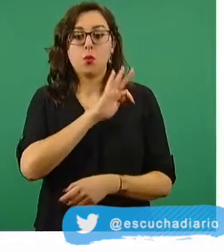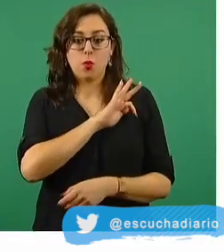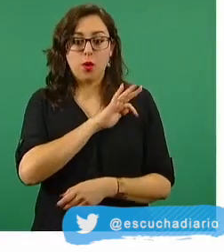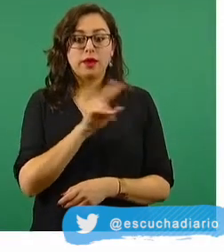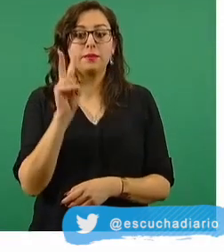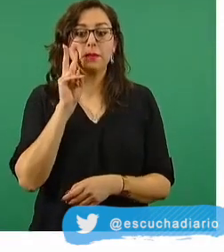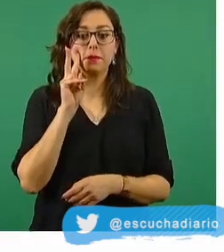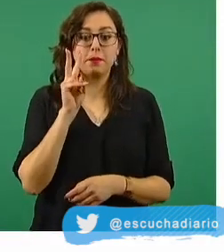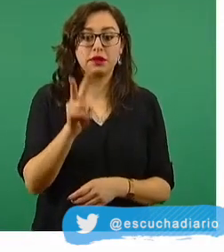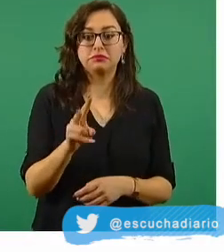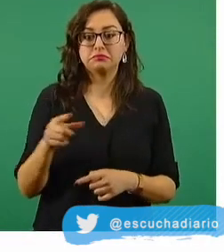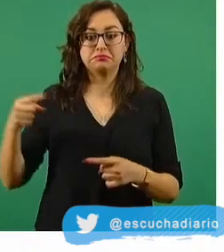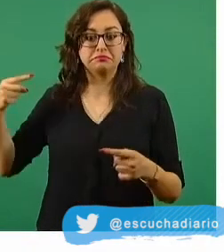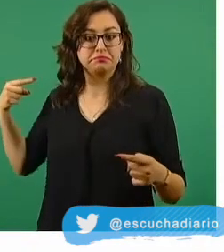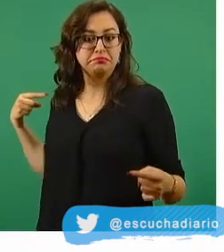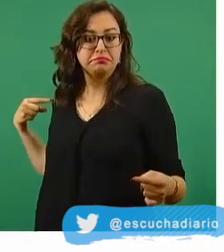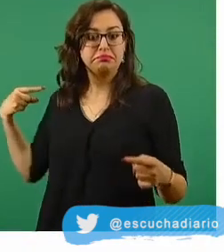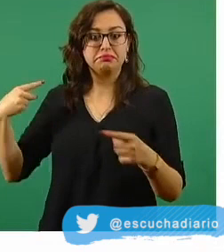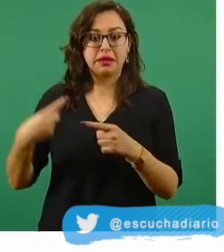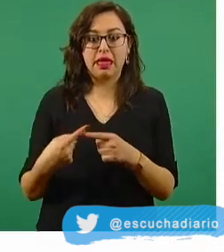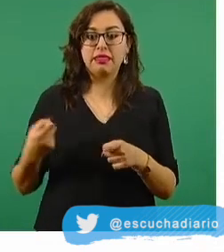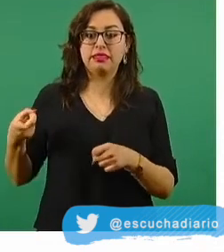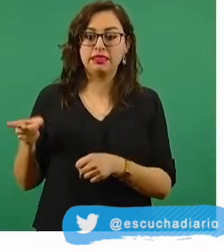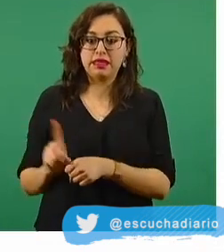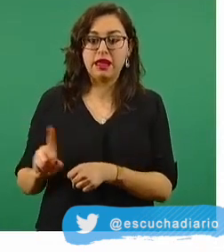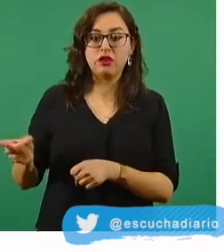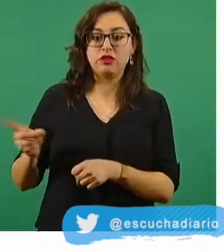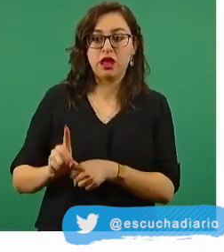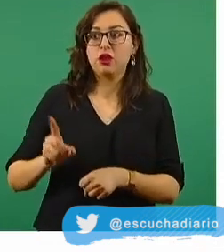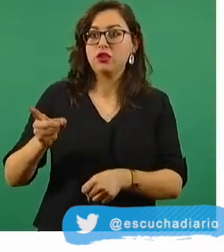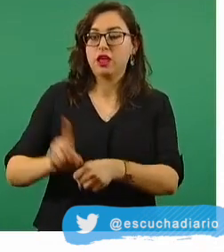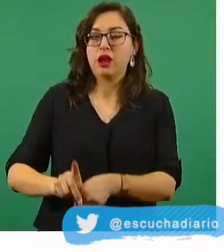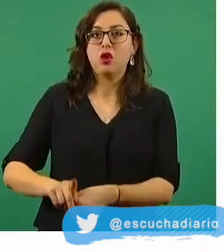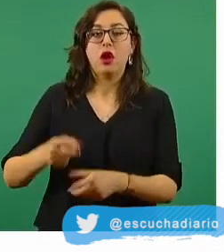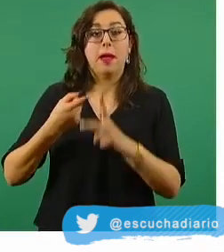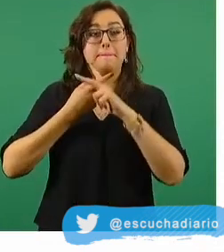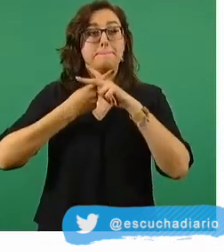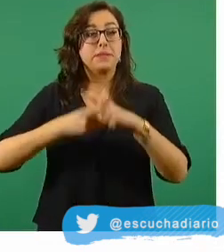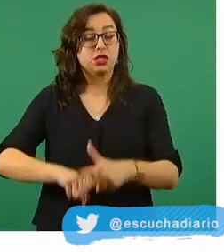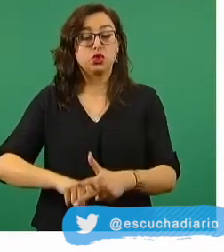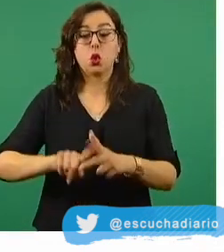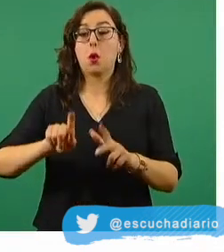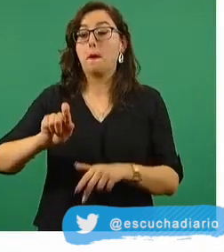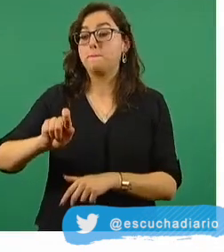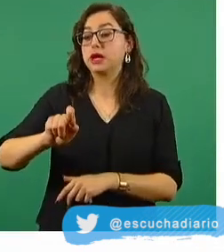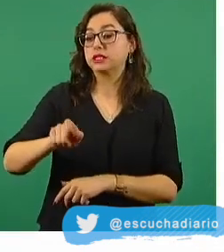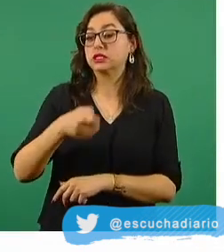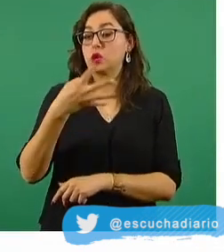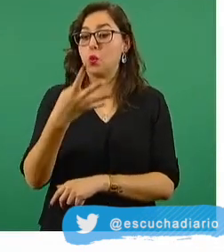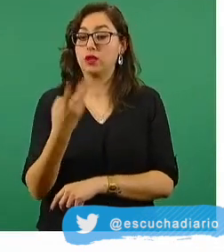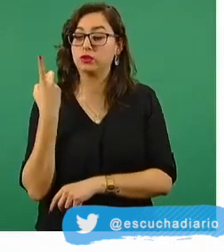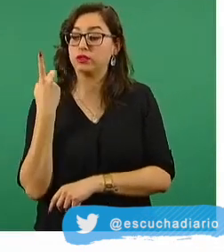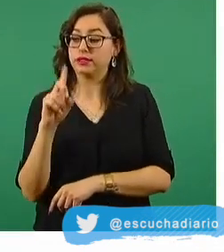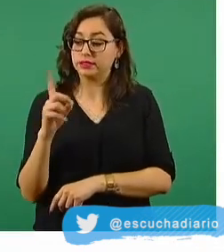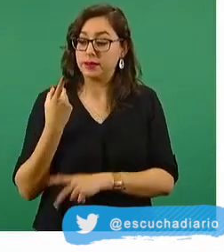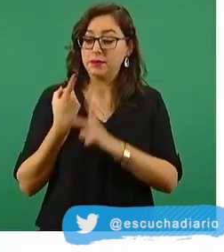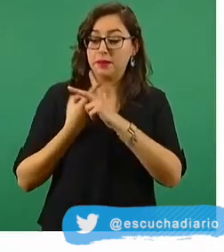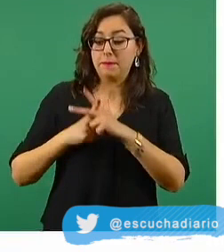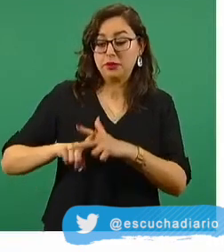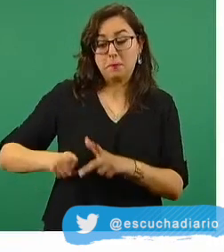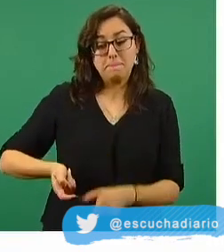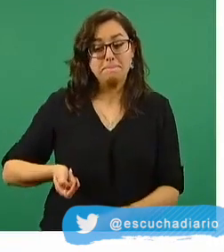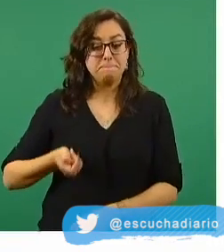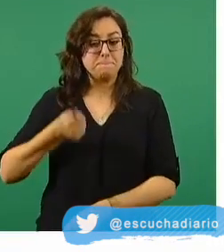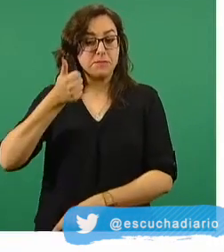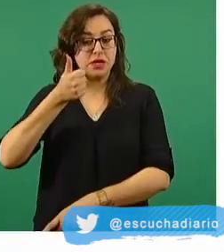histórico que hemos venido presentando día con día desde el 24 de diciembre que inició la primera dosis de aplicación de